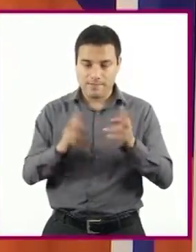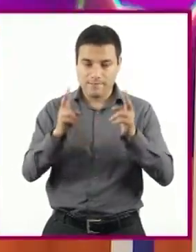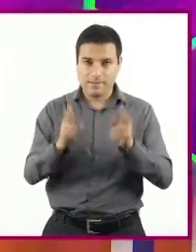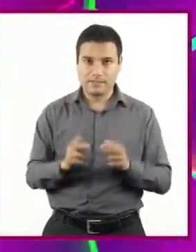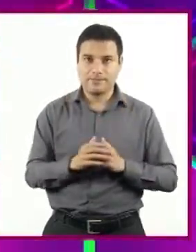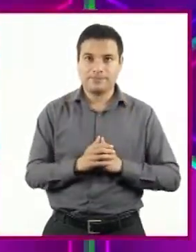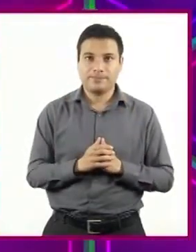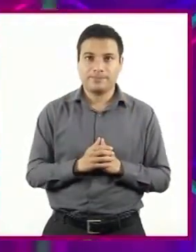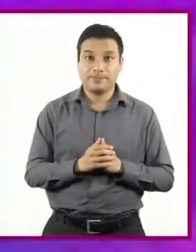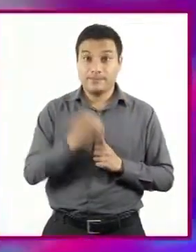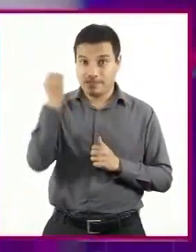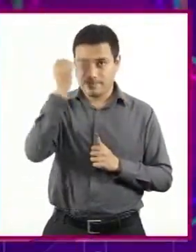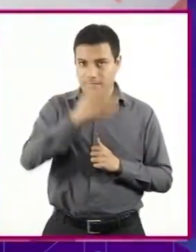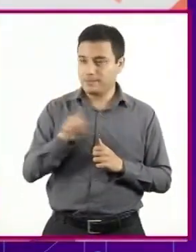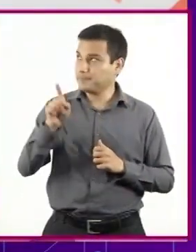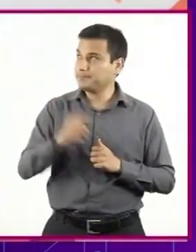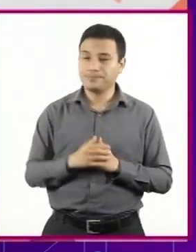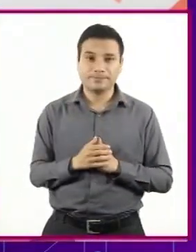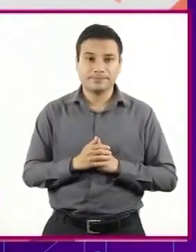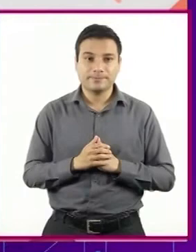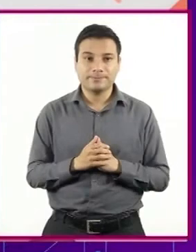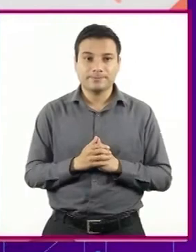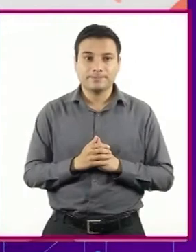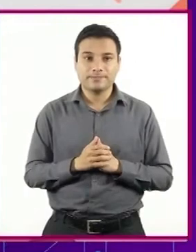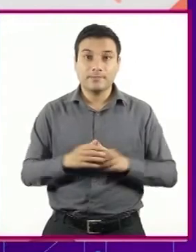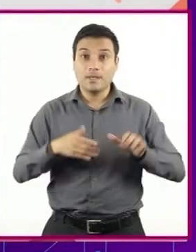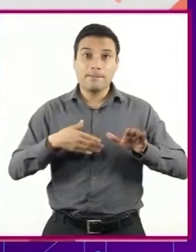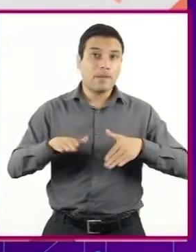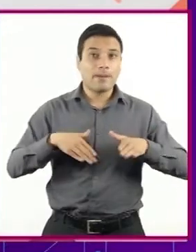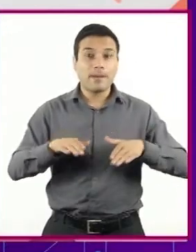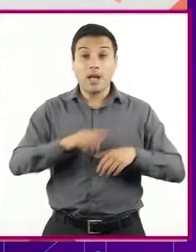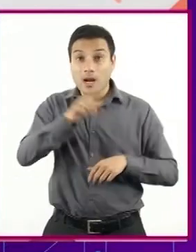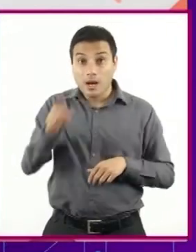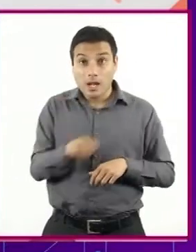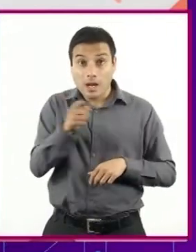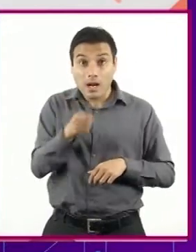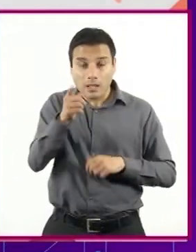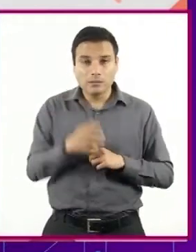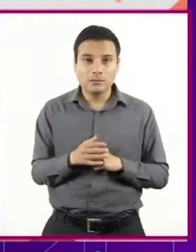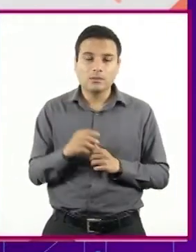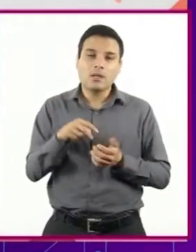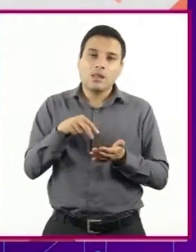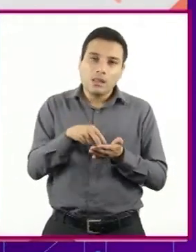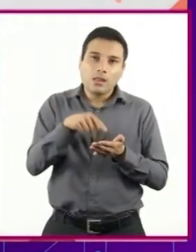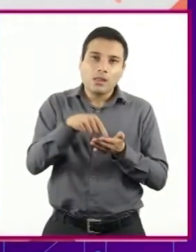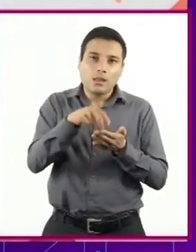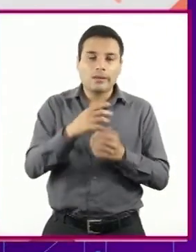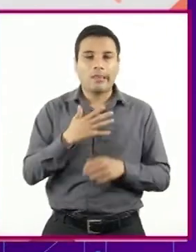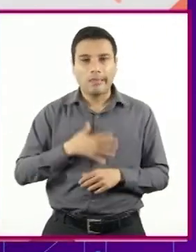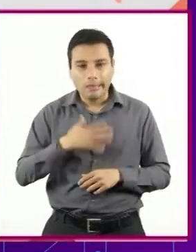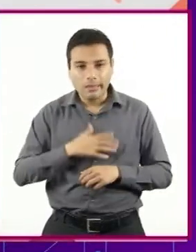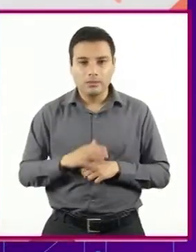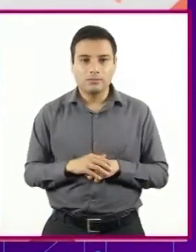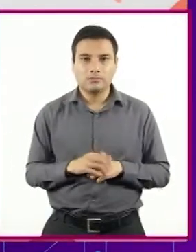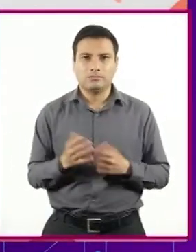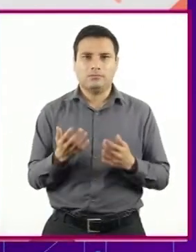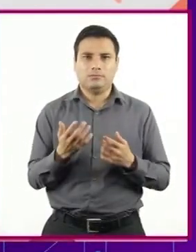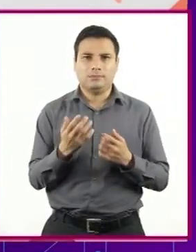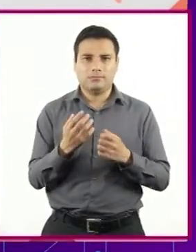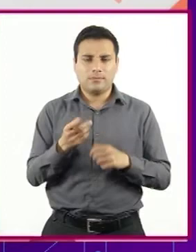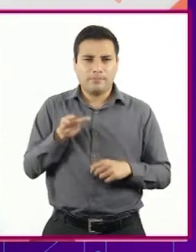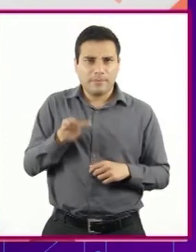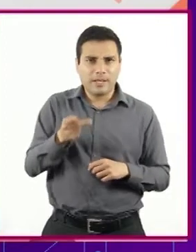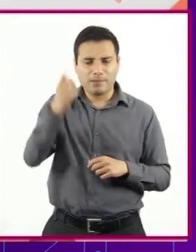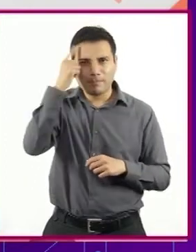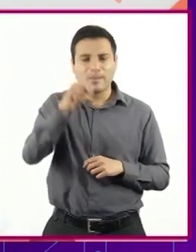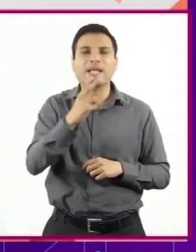primera imagen dice, más vale paso que dure y no trote que canse. La segunda es, patitas pa' qué las quiero. Y por